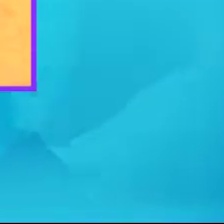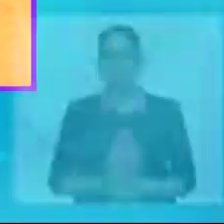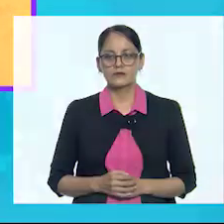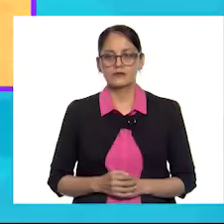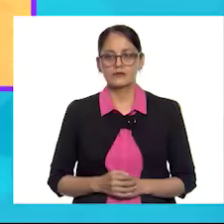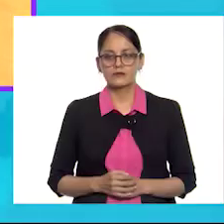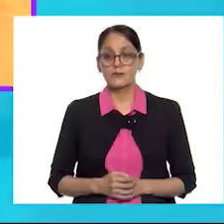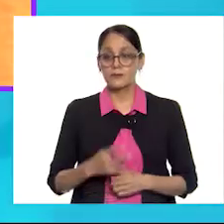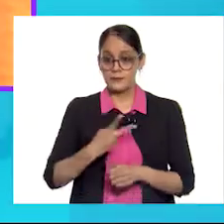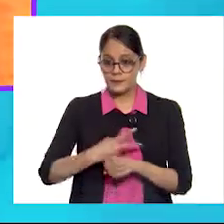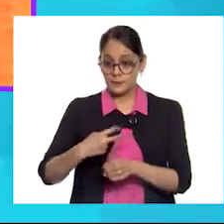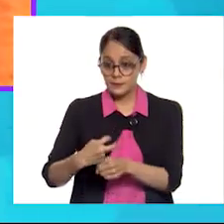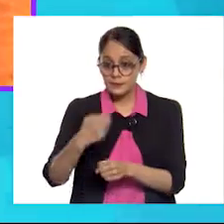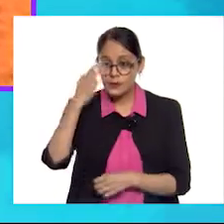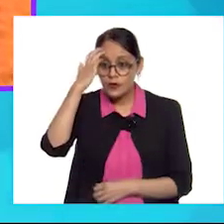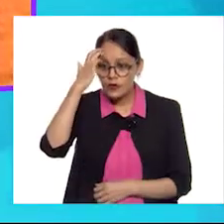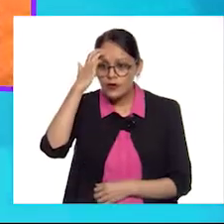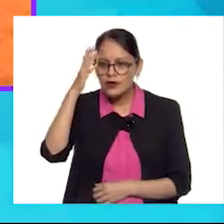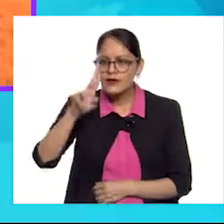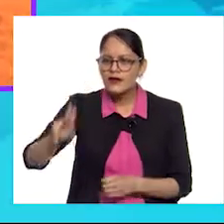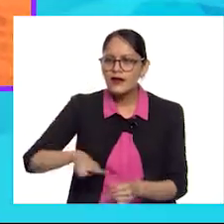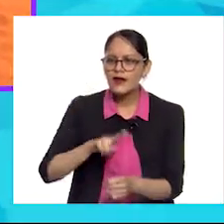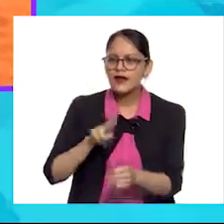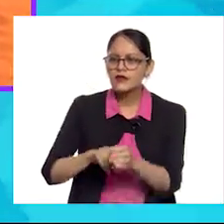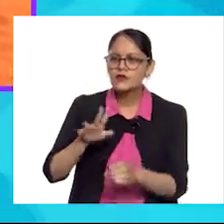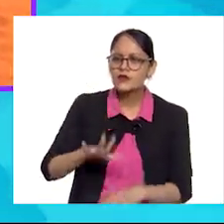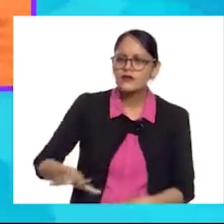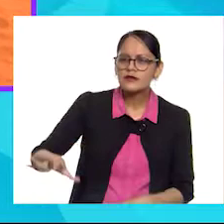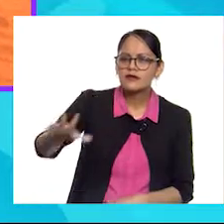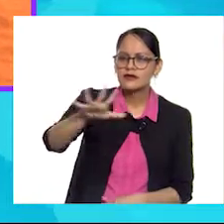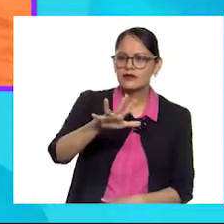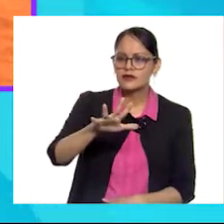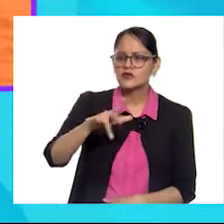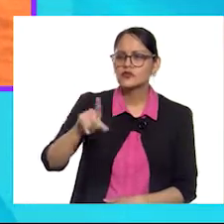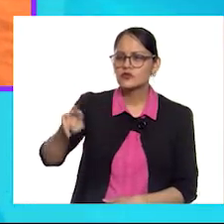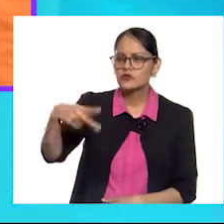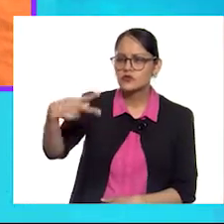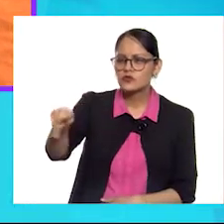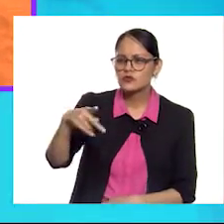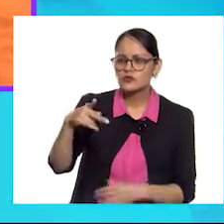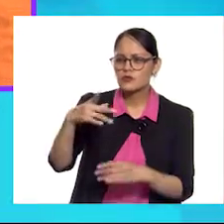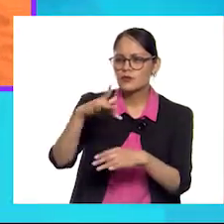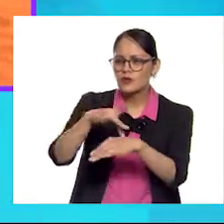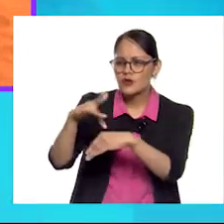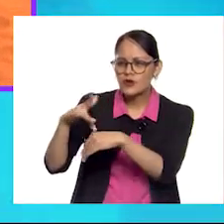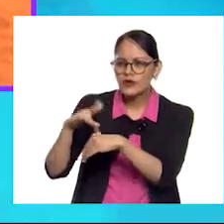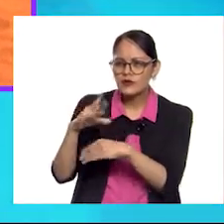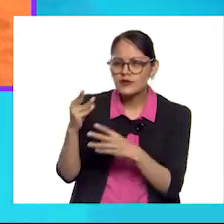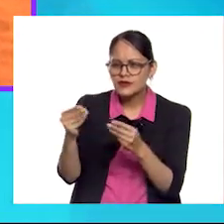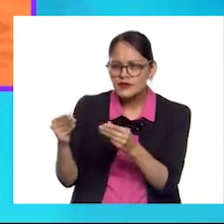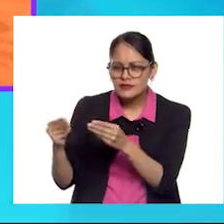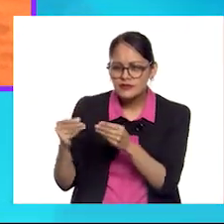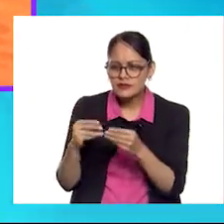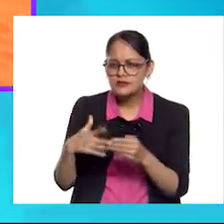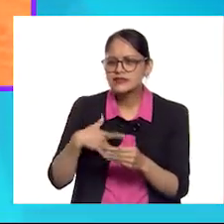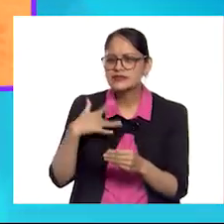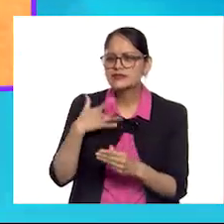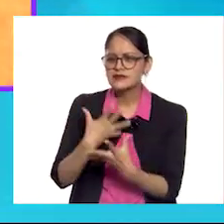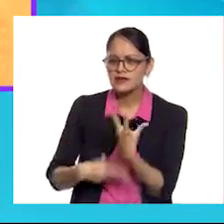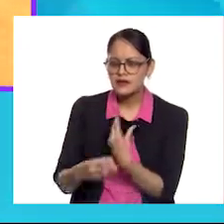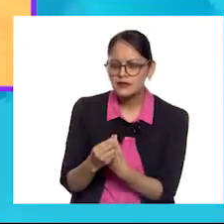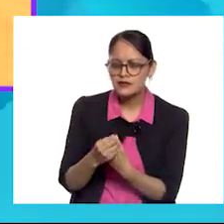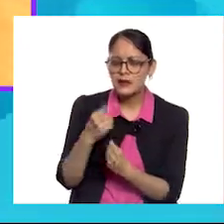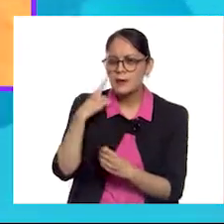Me invitas a conocerte, madre naturaleza, a sentir tus texturas, a explorar